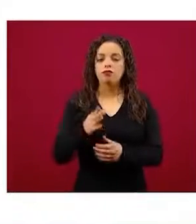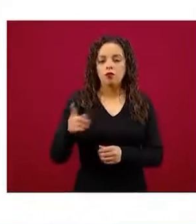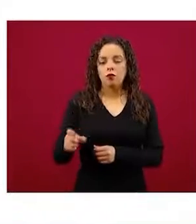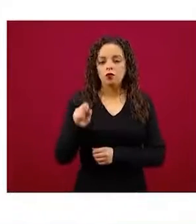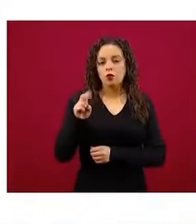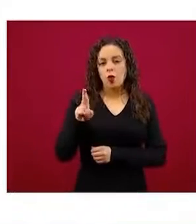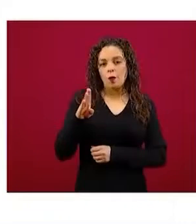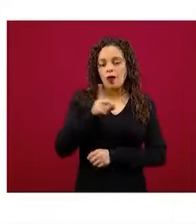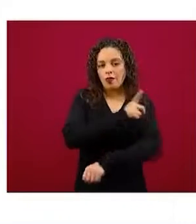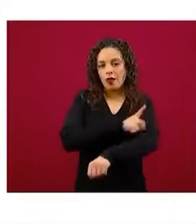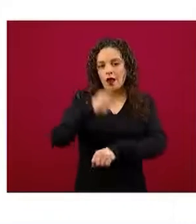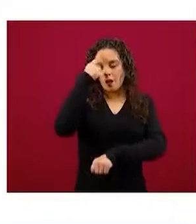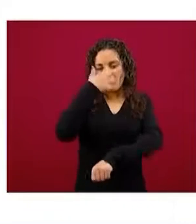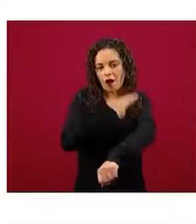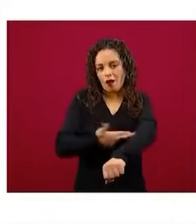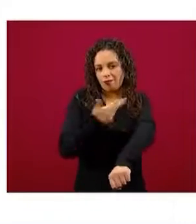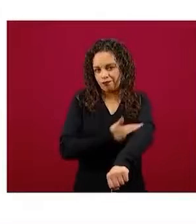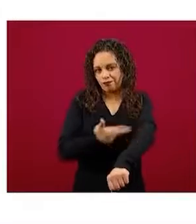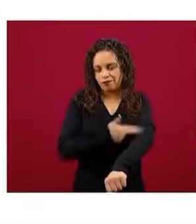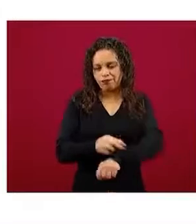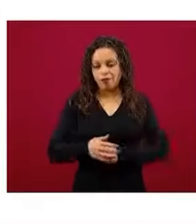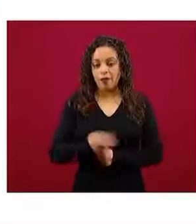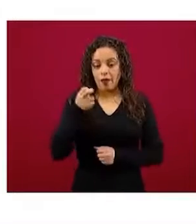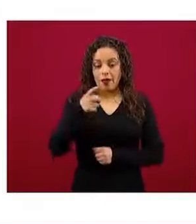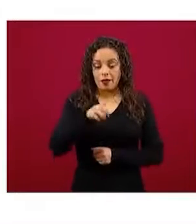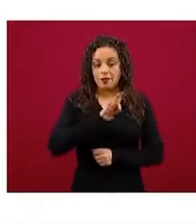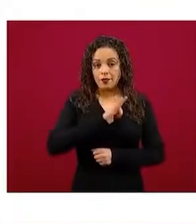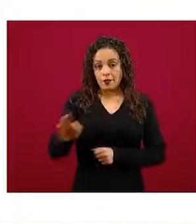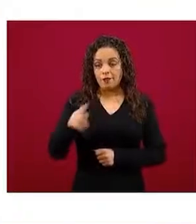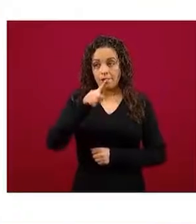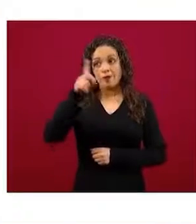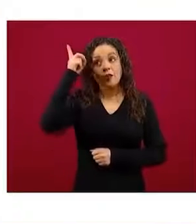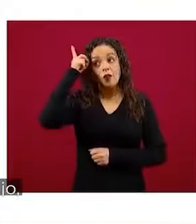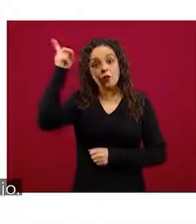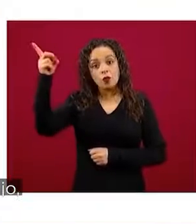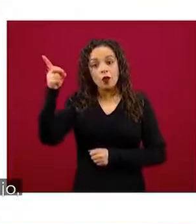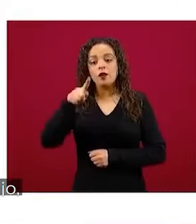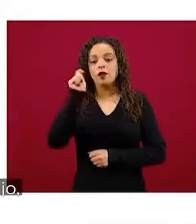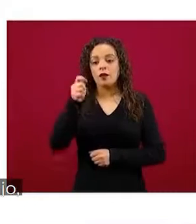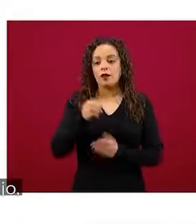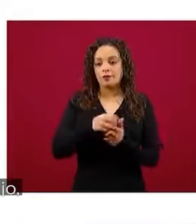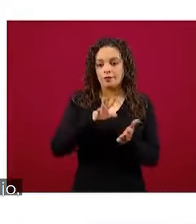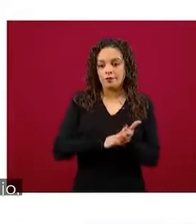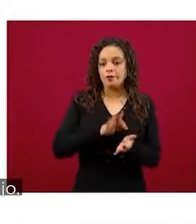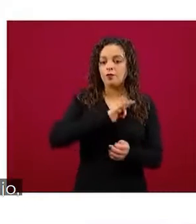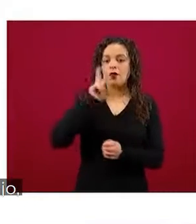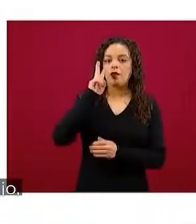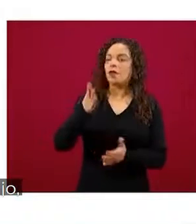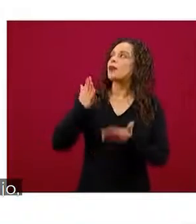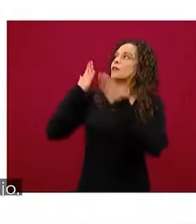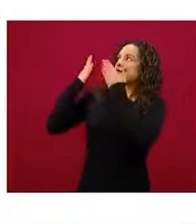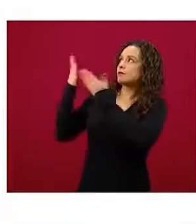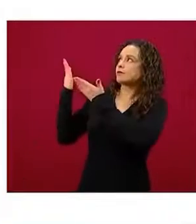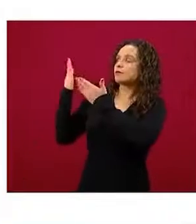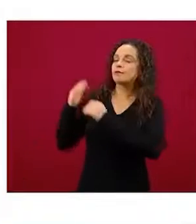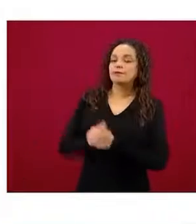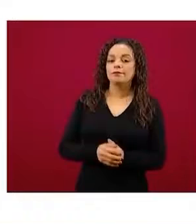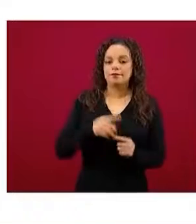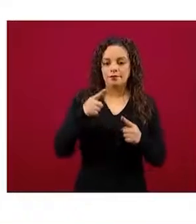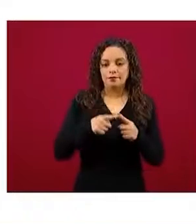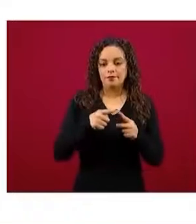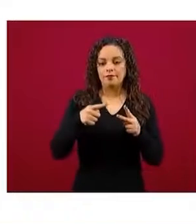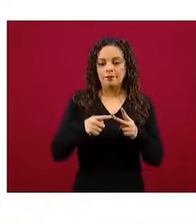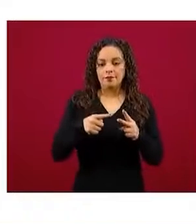trámite estos trámites digitales que pueden llevar a cabo los patrones es el alta patronal la inscripción en el seguro de riesgos de trabajo las